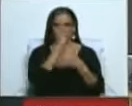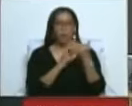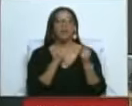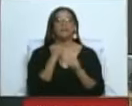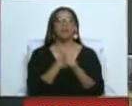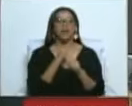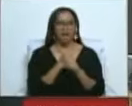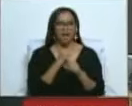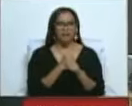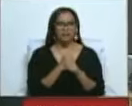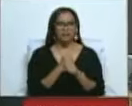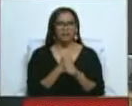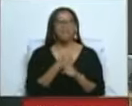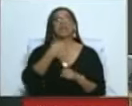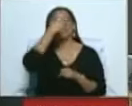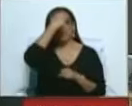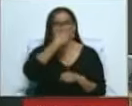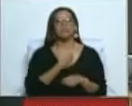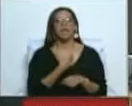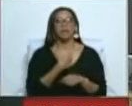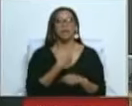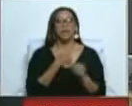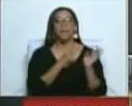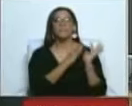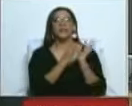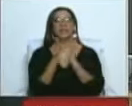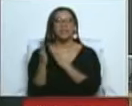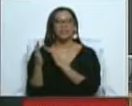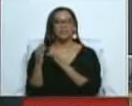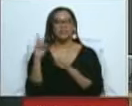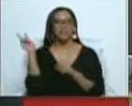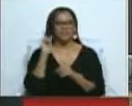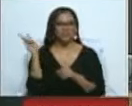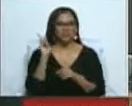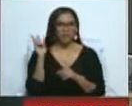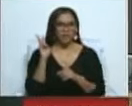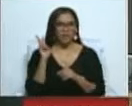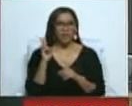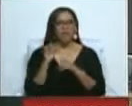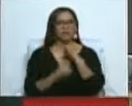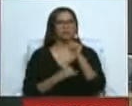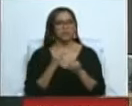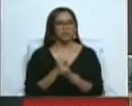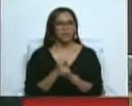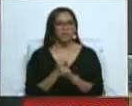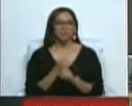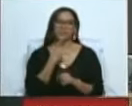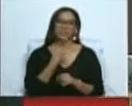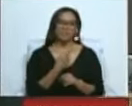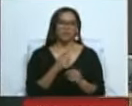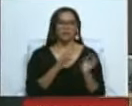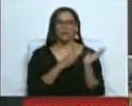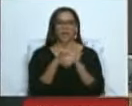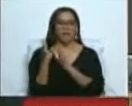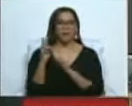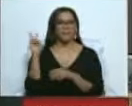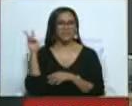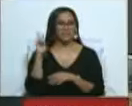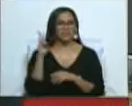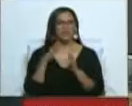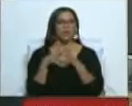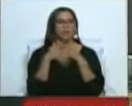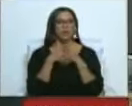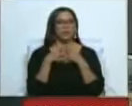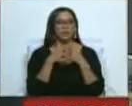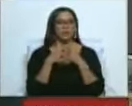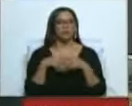trabajadora y decente migración de Venezuela en el exterior, diciendo que la migración venezolana en Estados Unidos